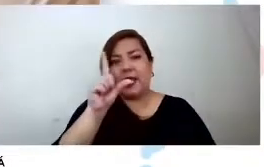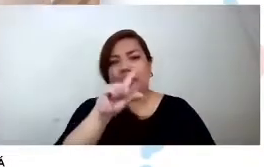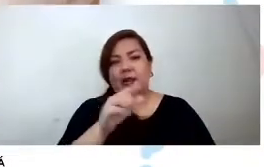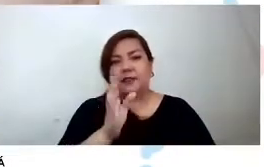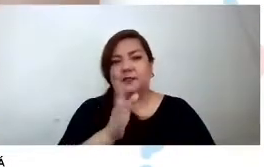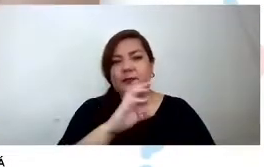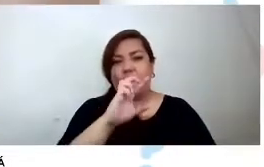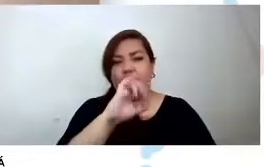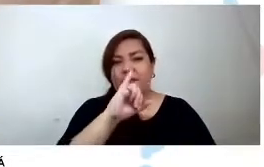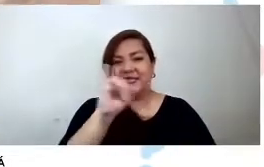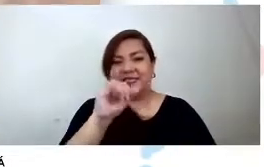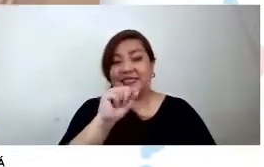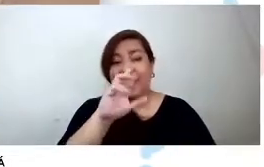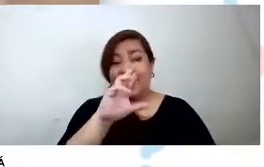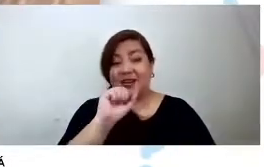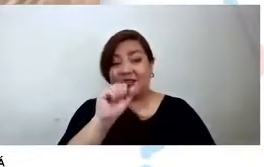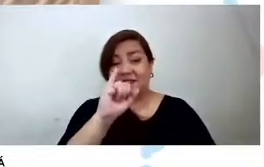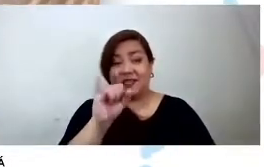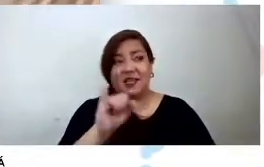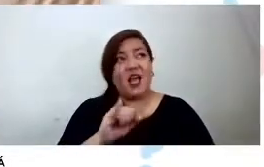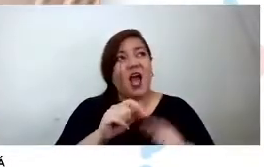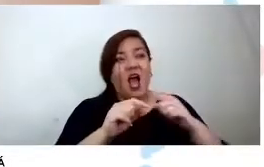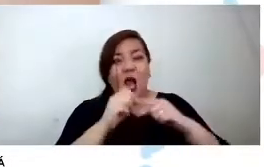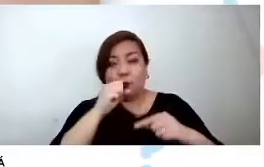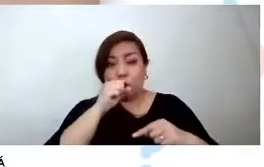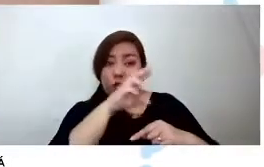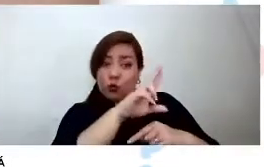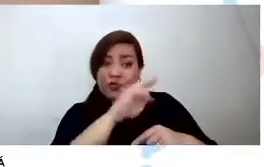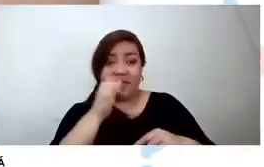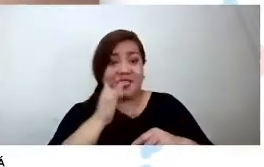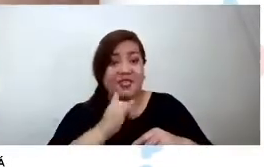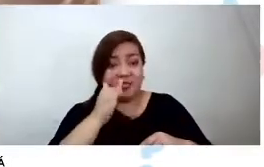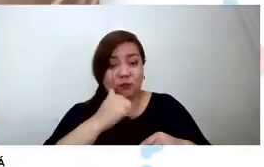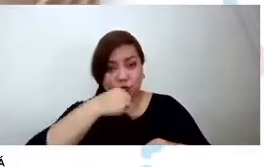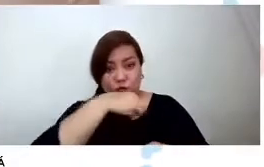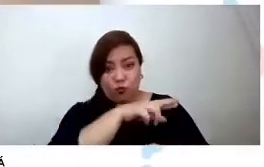grande, pero solamente una sección.